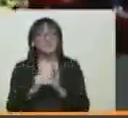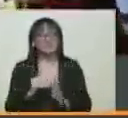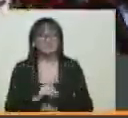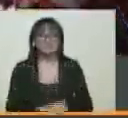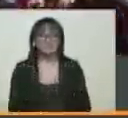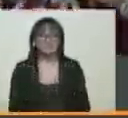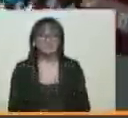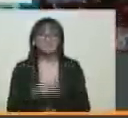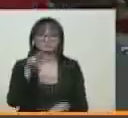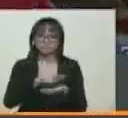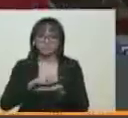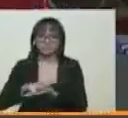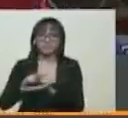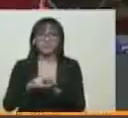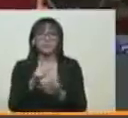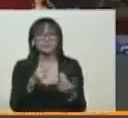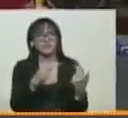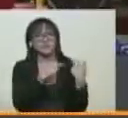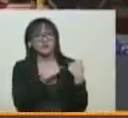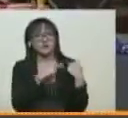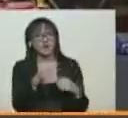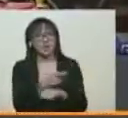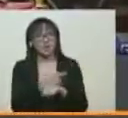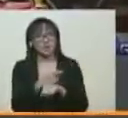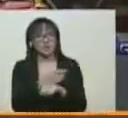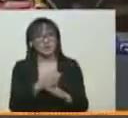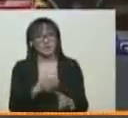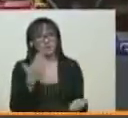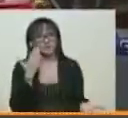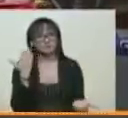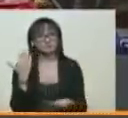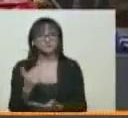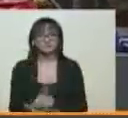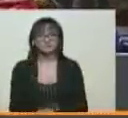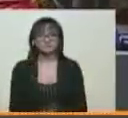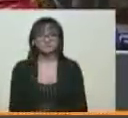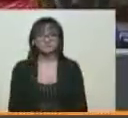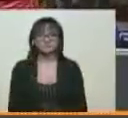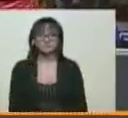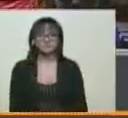Yo le apruebo los recursos y usted se encarga, gobernador.